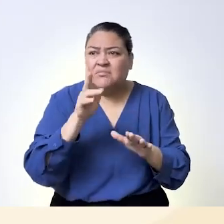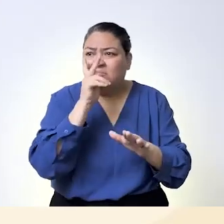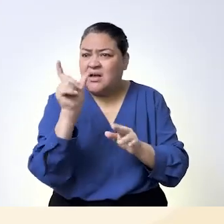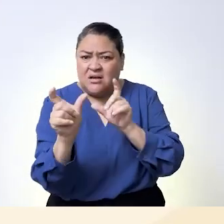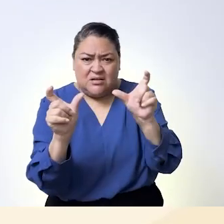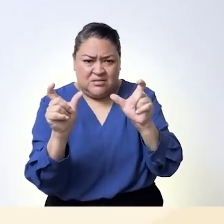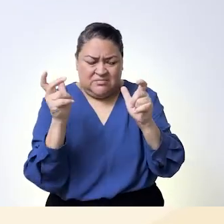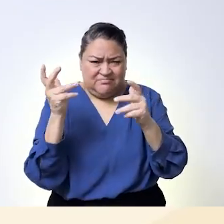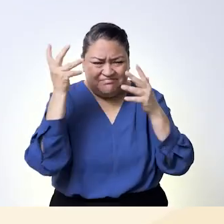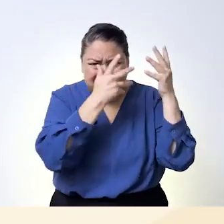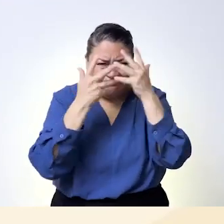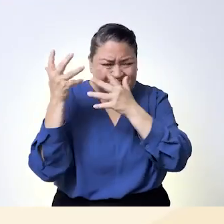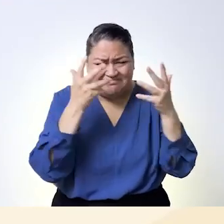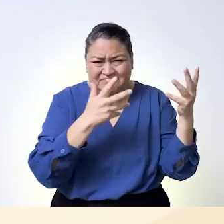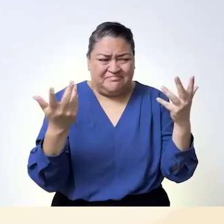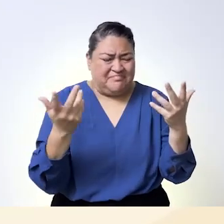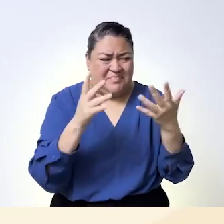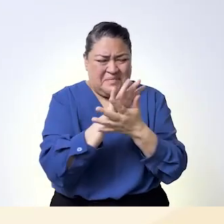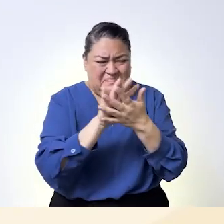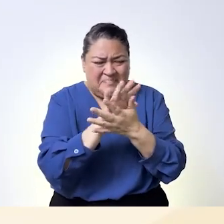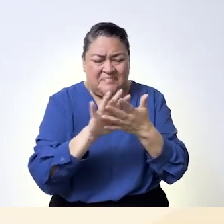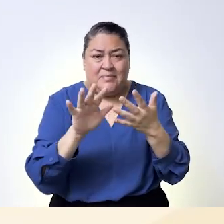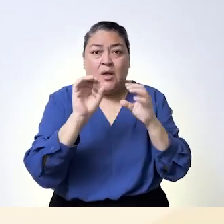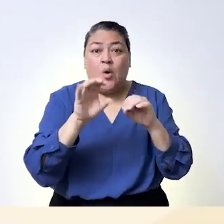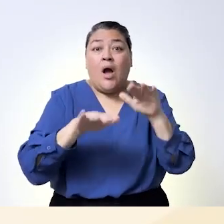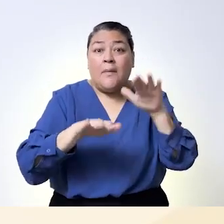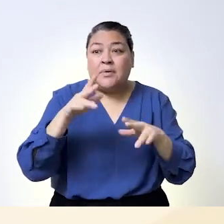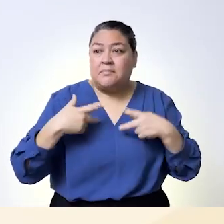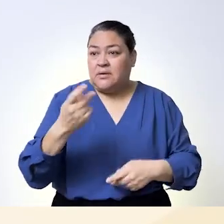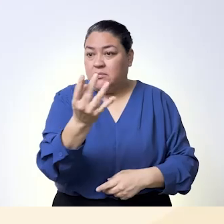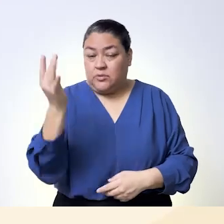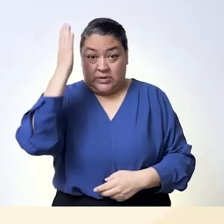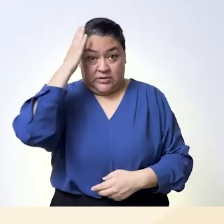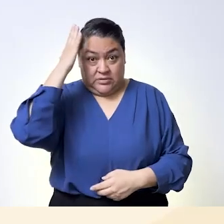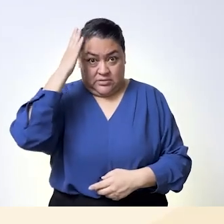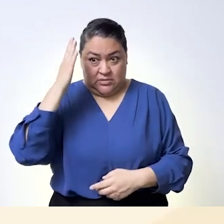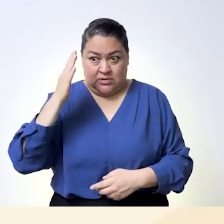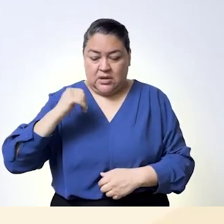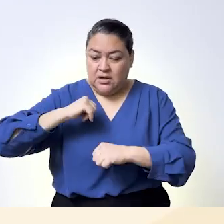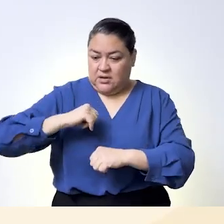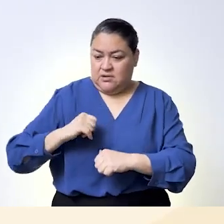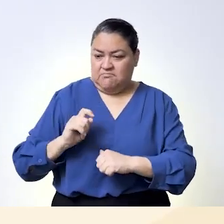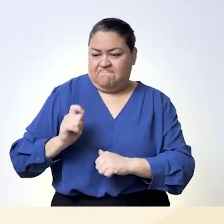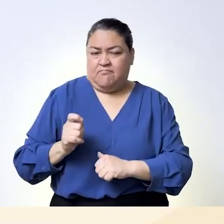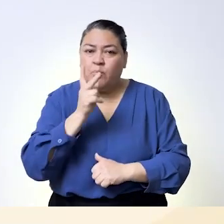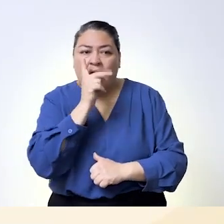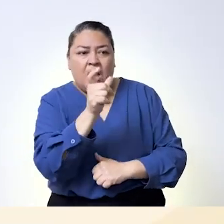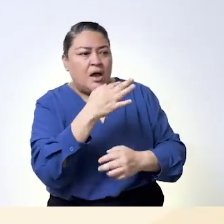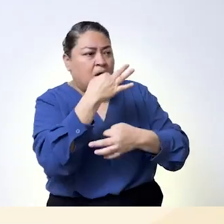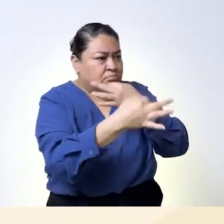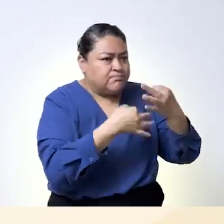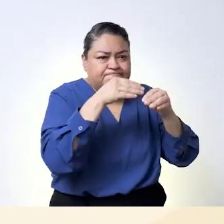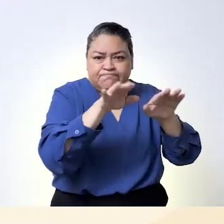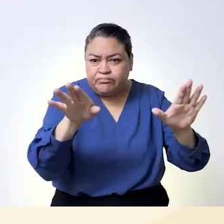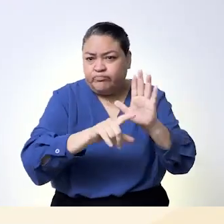confunden los términos y afortunadamente, aunque las activistas han movilizado muchísimo para que esto se empiece a